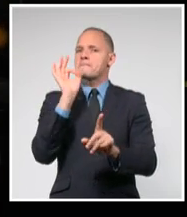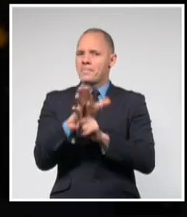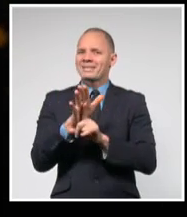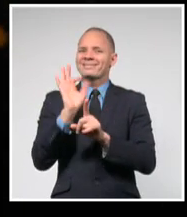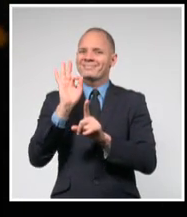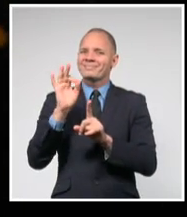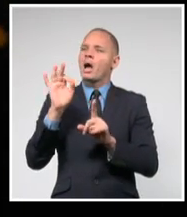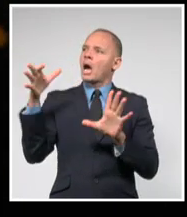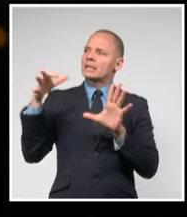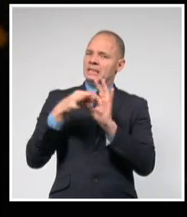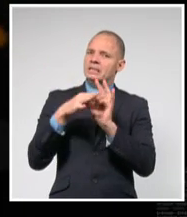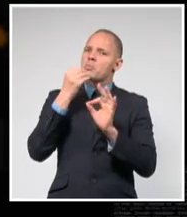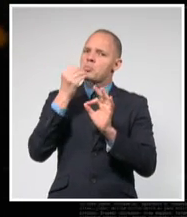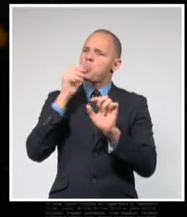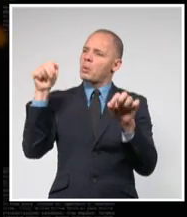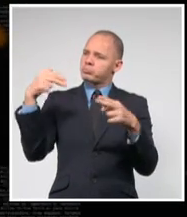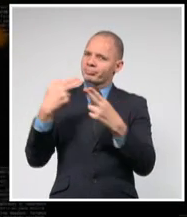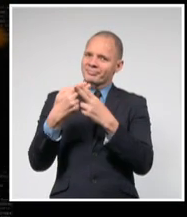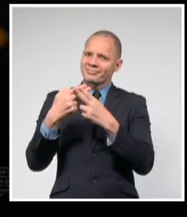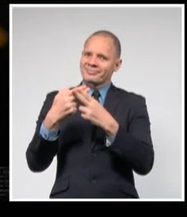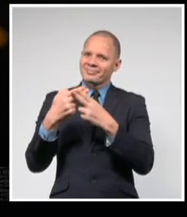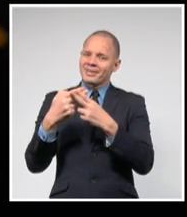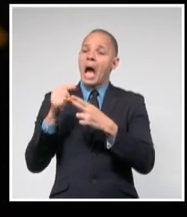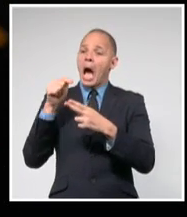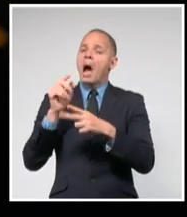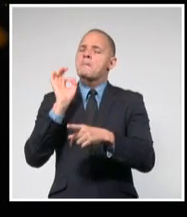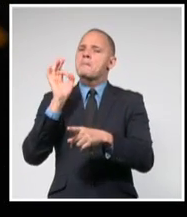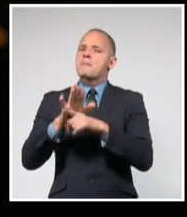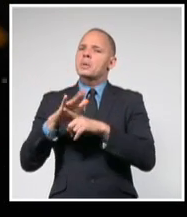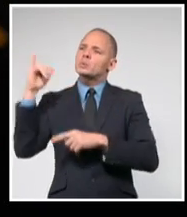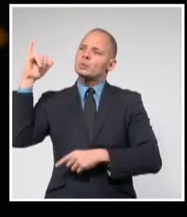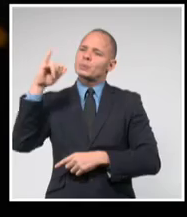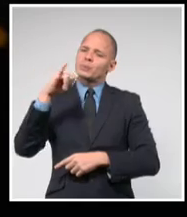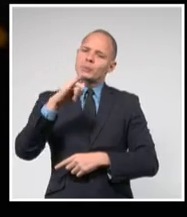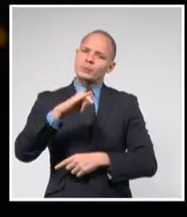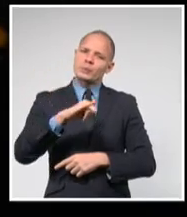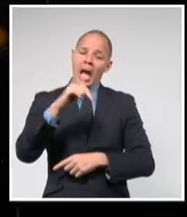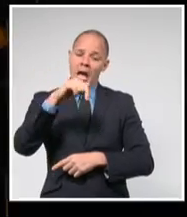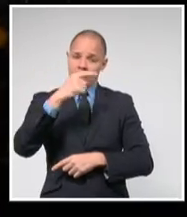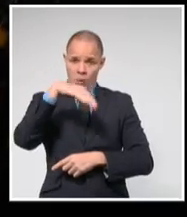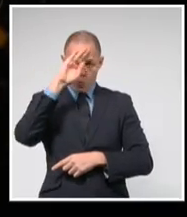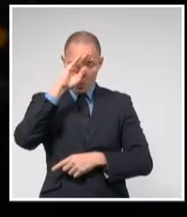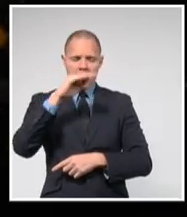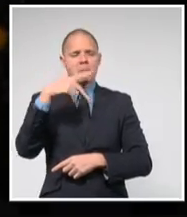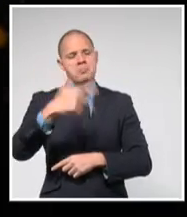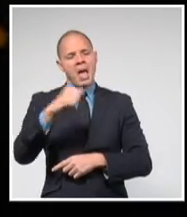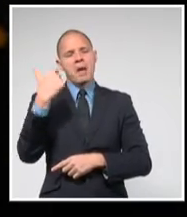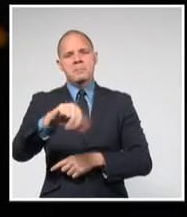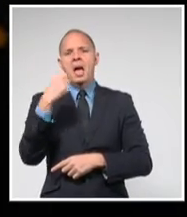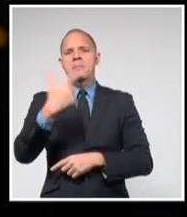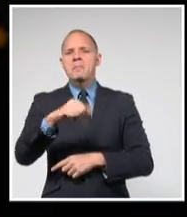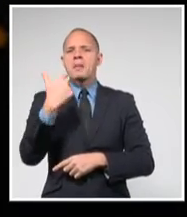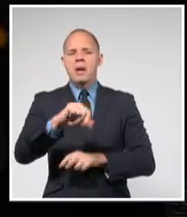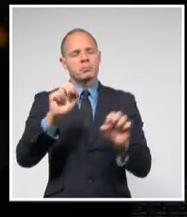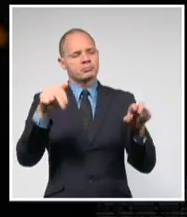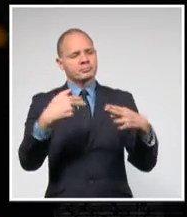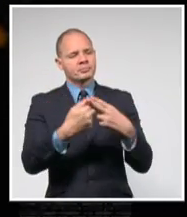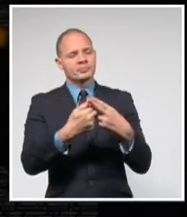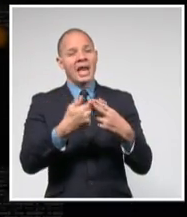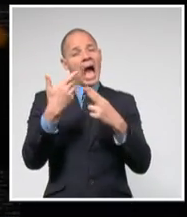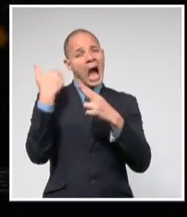importantes equipos de las grandes ligas para realizar entrenamientos de primavera y juegos de exhibición con los dos principales conjuntos de la isla